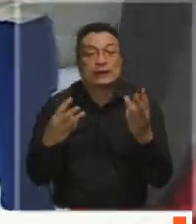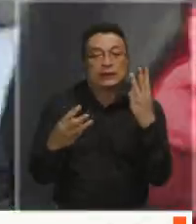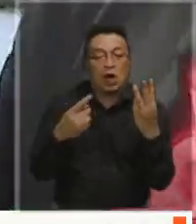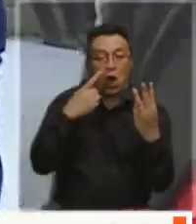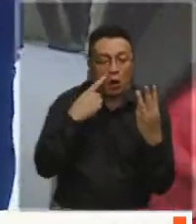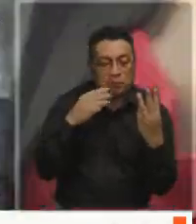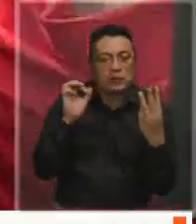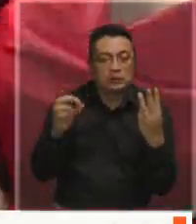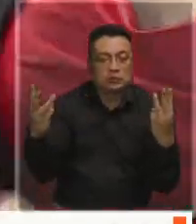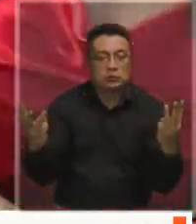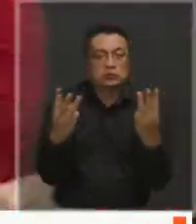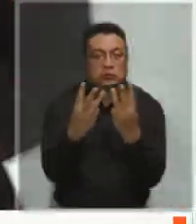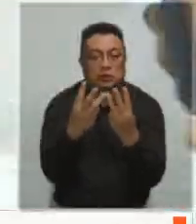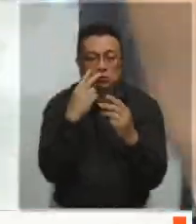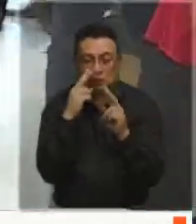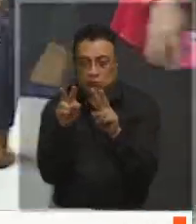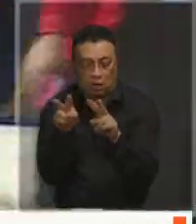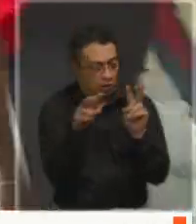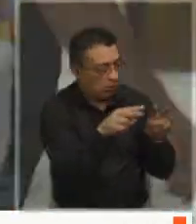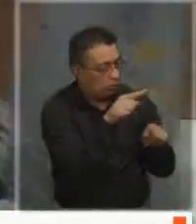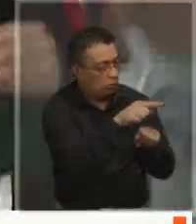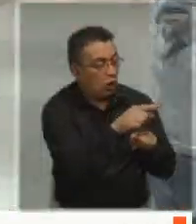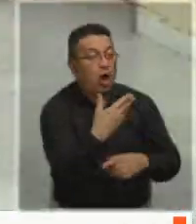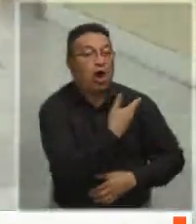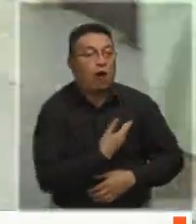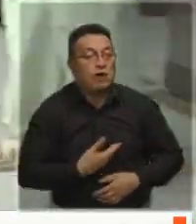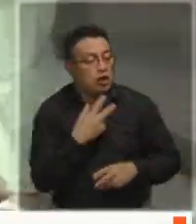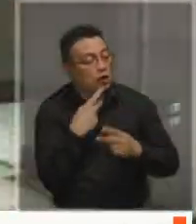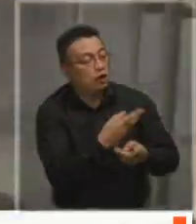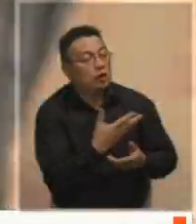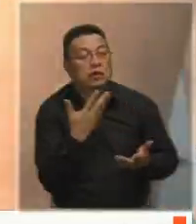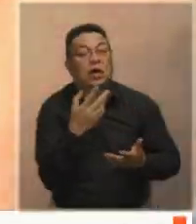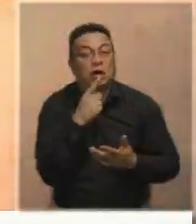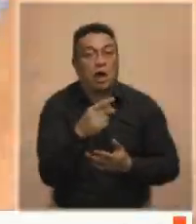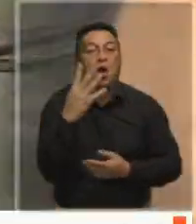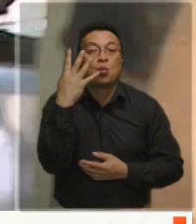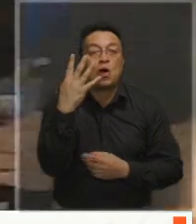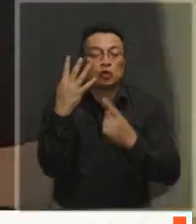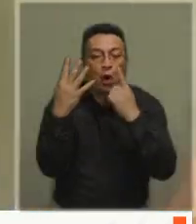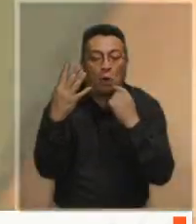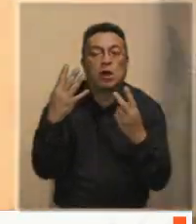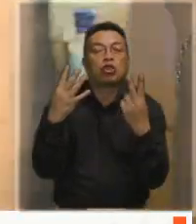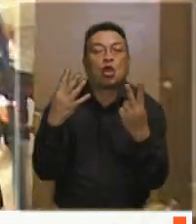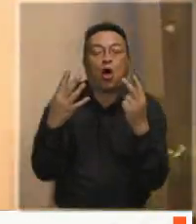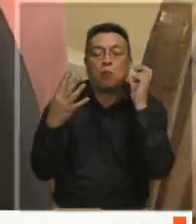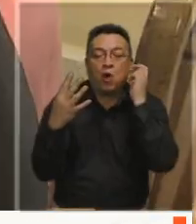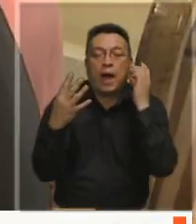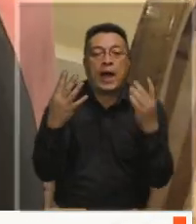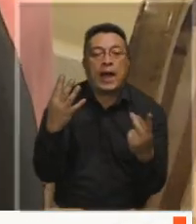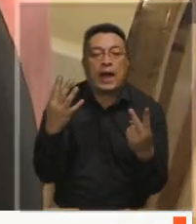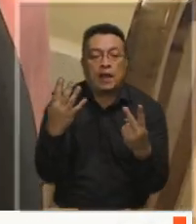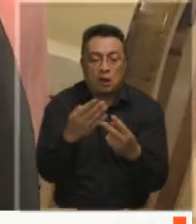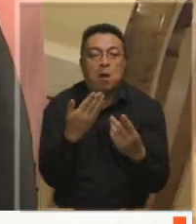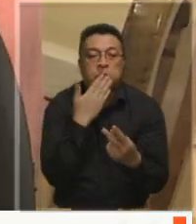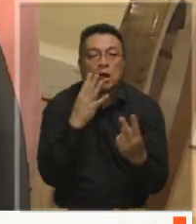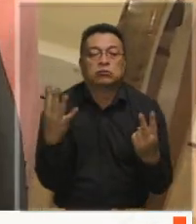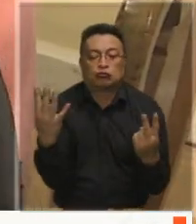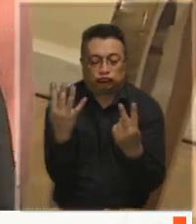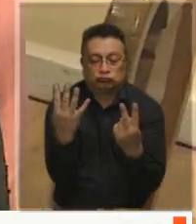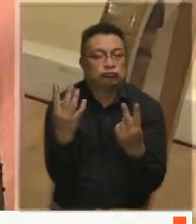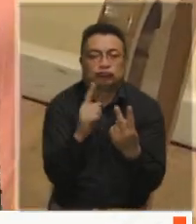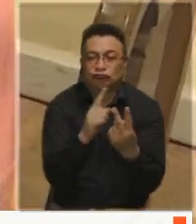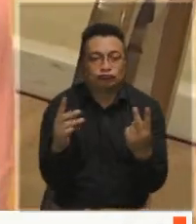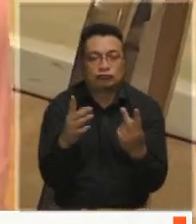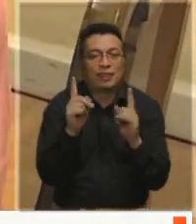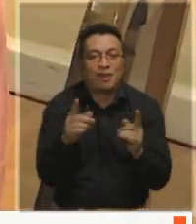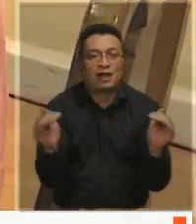Por ende los ojos estaban puestos en el oficialismo por contemplar a cuatro hombres y dos mujeres para la comisión experta tras